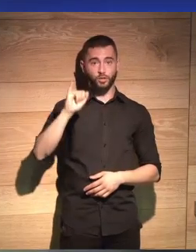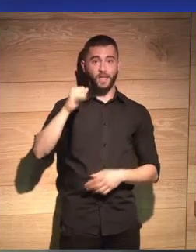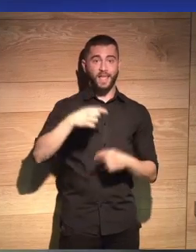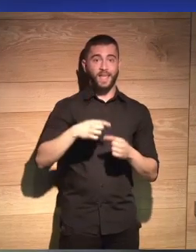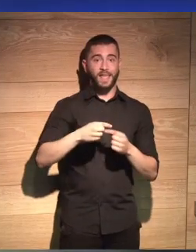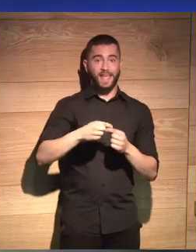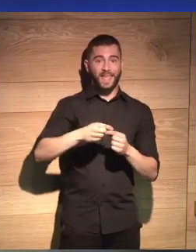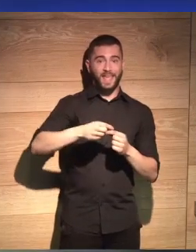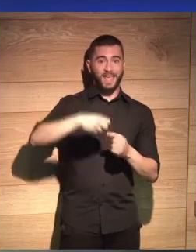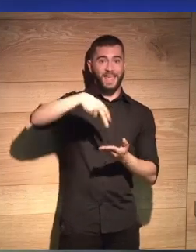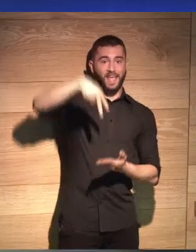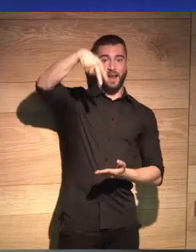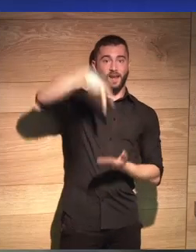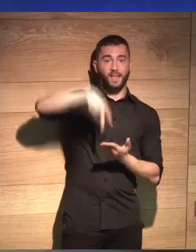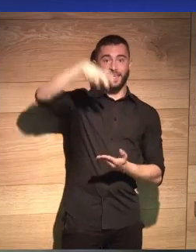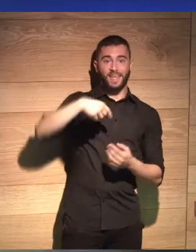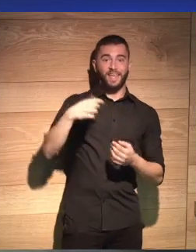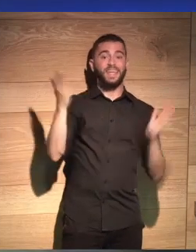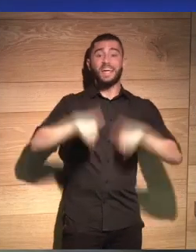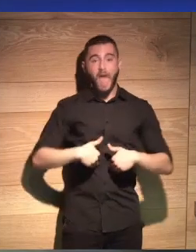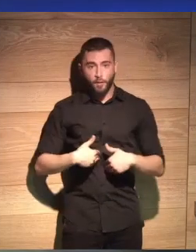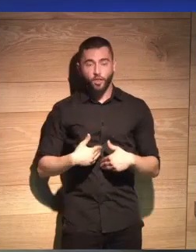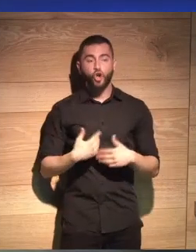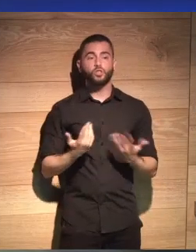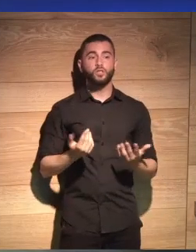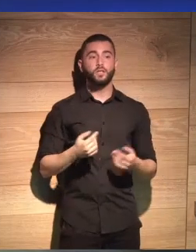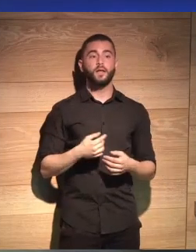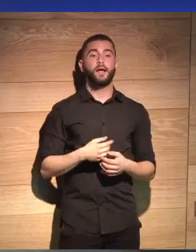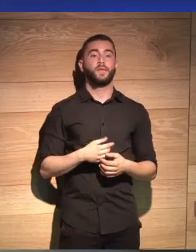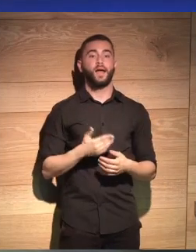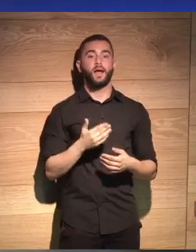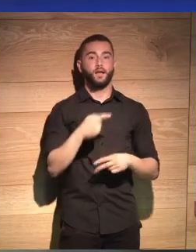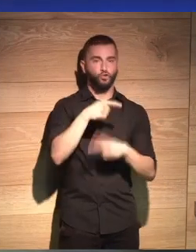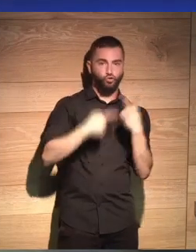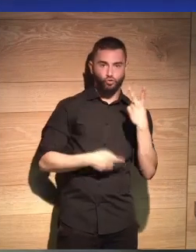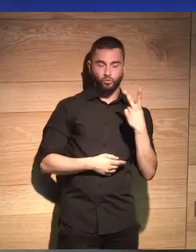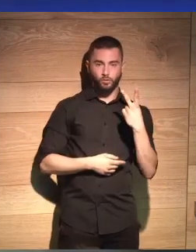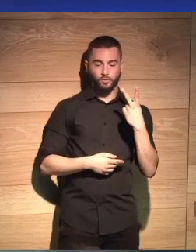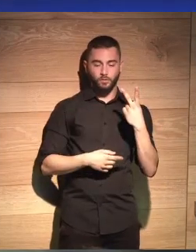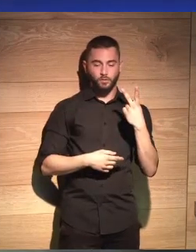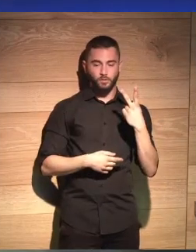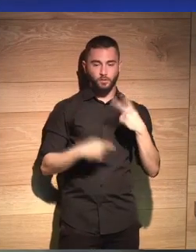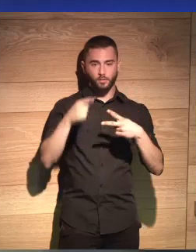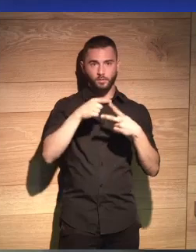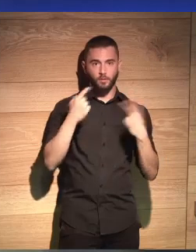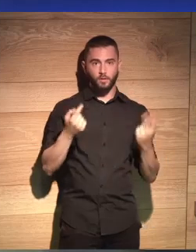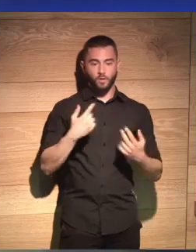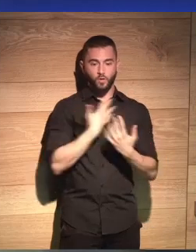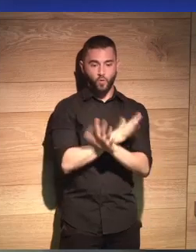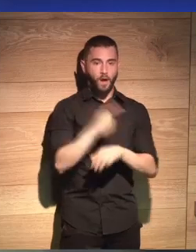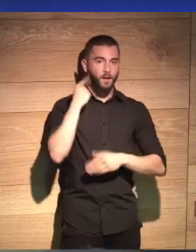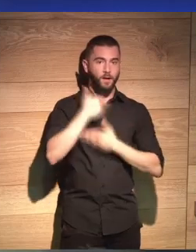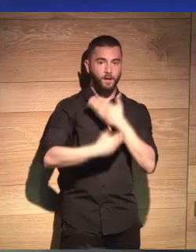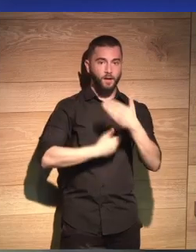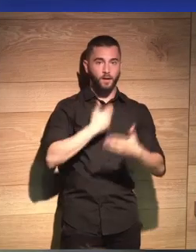libro que me fascinó, donde habían dos planos, si no me equivoco, que se conjugaban muy distintos. Uno era la vida cotidiana